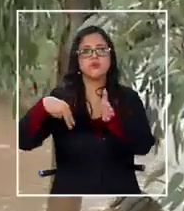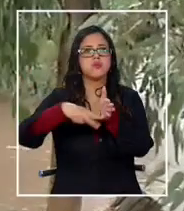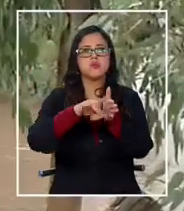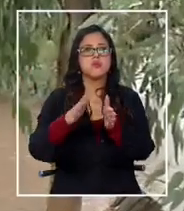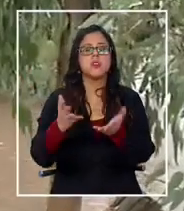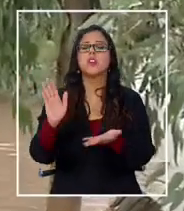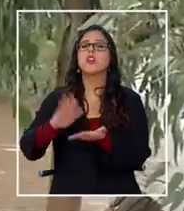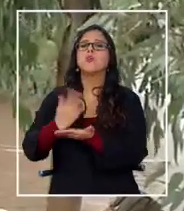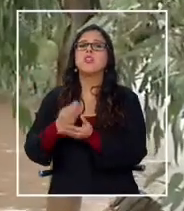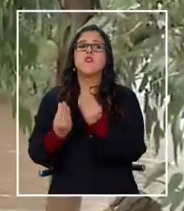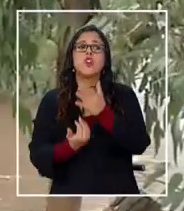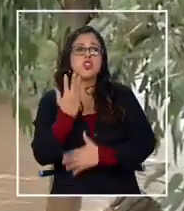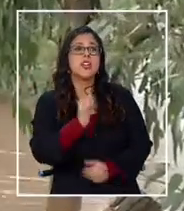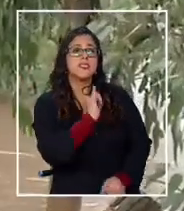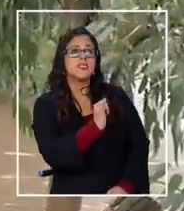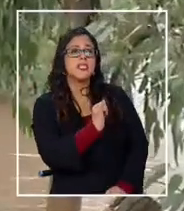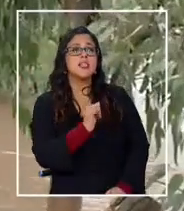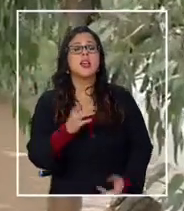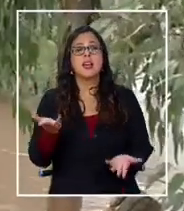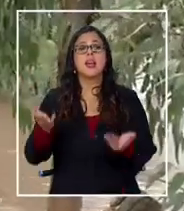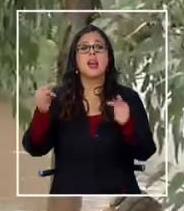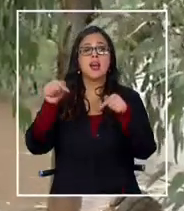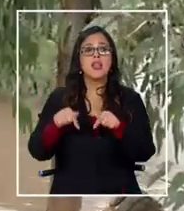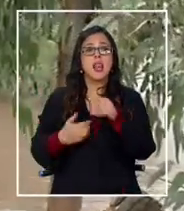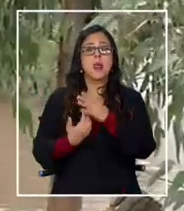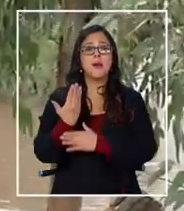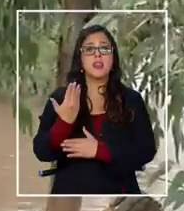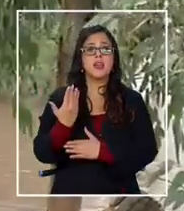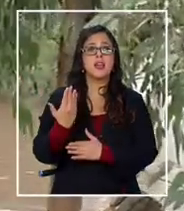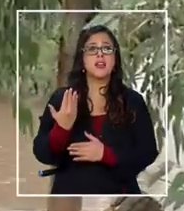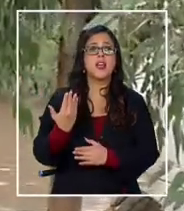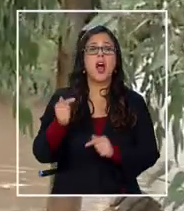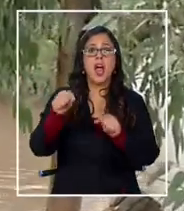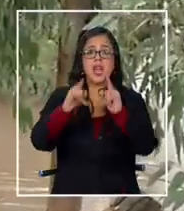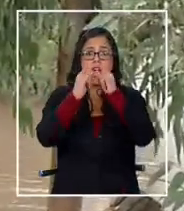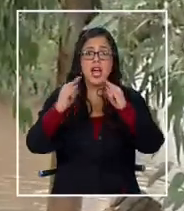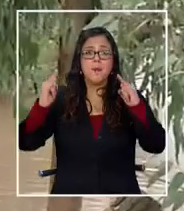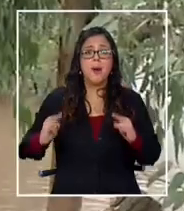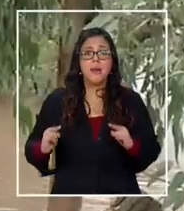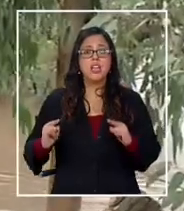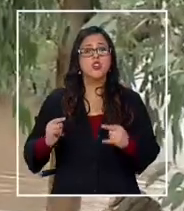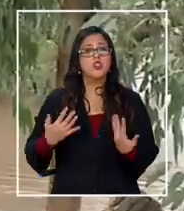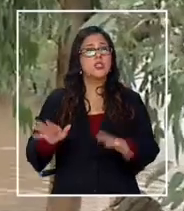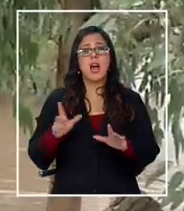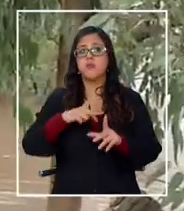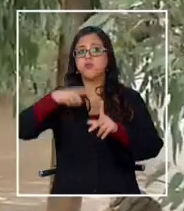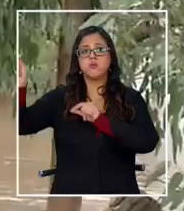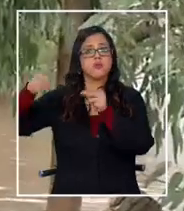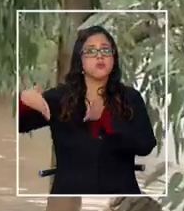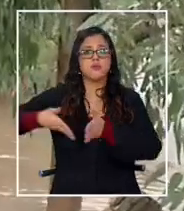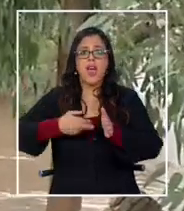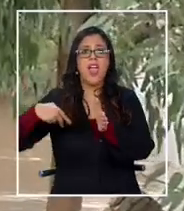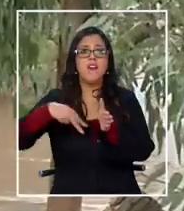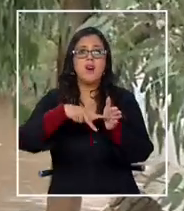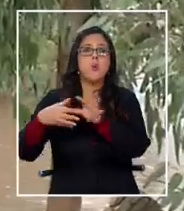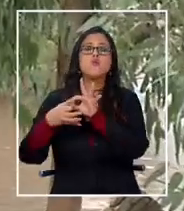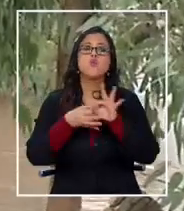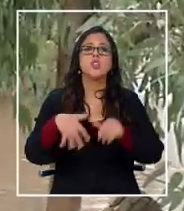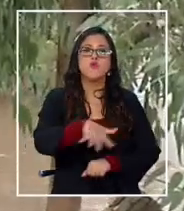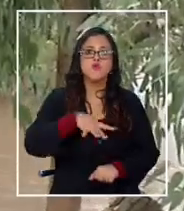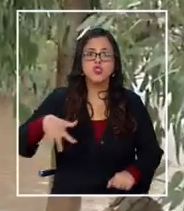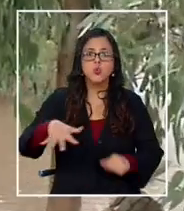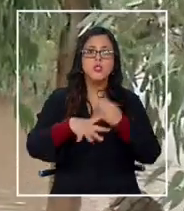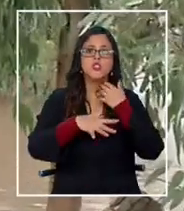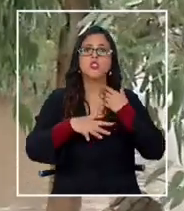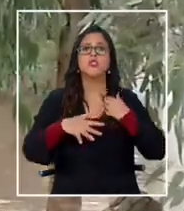Hola, muy buenos días. Sí, efectivamente, de hecho, estuvimos en la mañana precisamente en ese campamento que fue completamente evacuado debido a la situación que